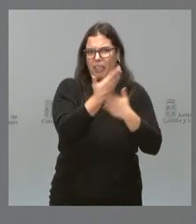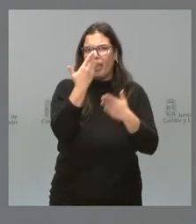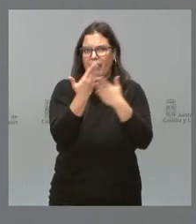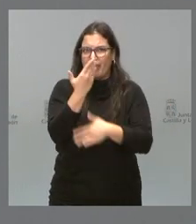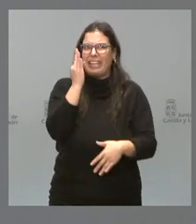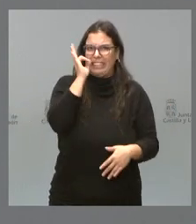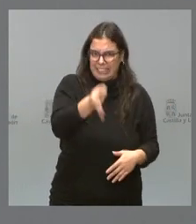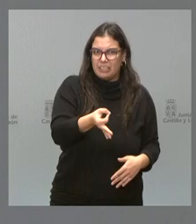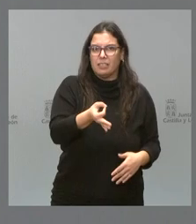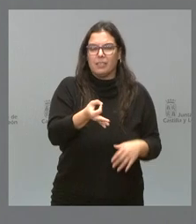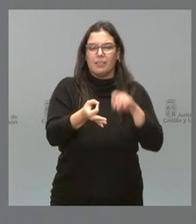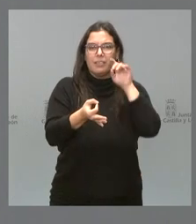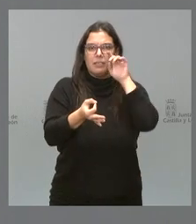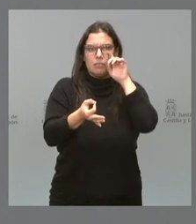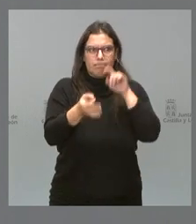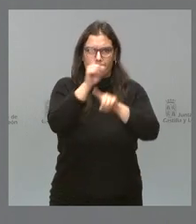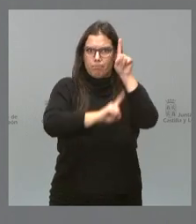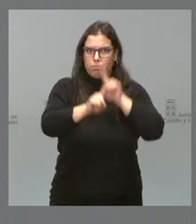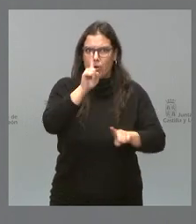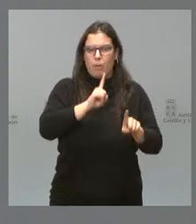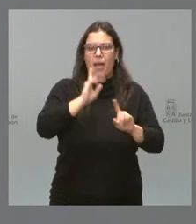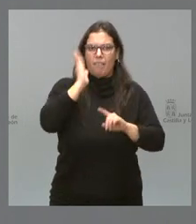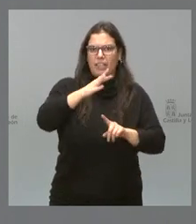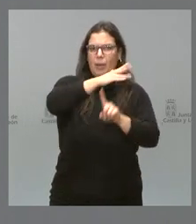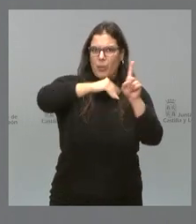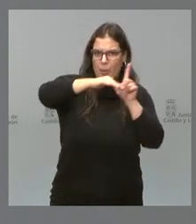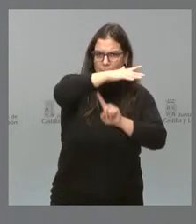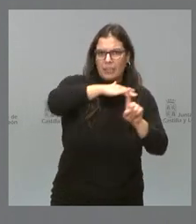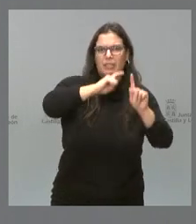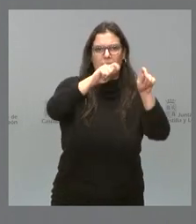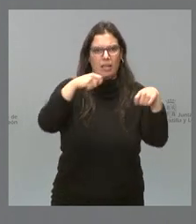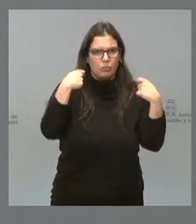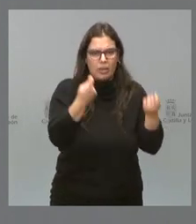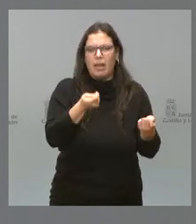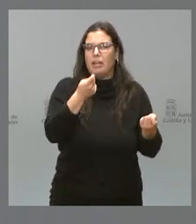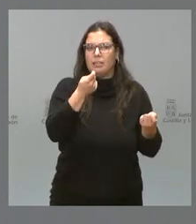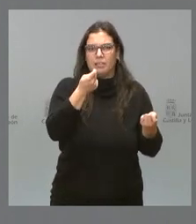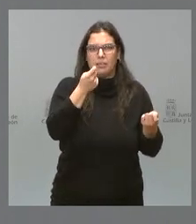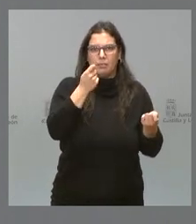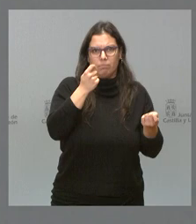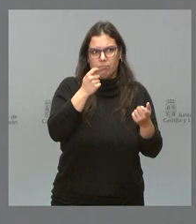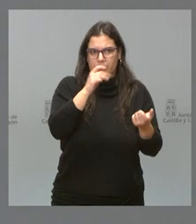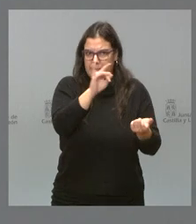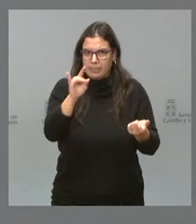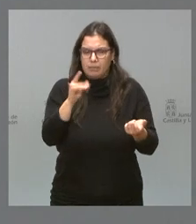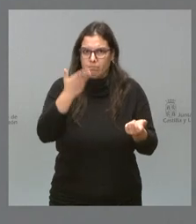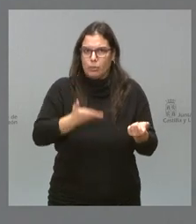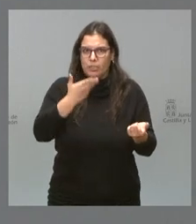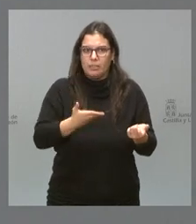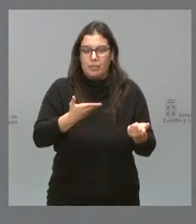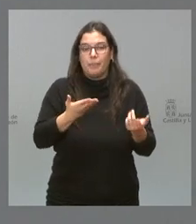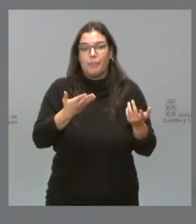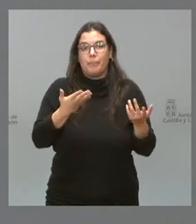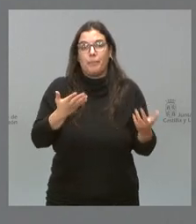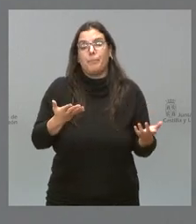en extinguirse y que tuvo desde el punto de vista medioambiental un daño causado que fue considerable entendemos